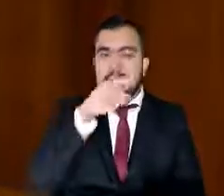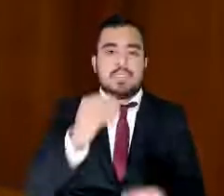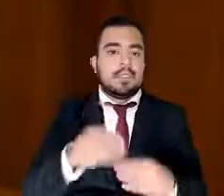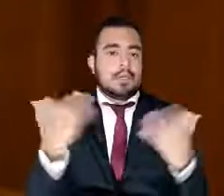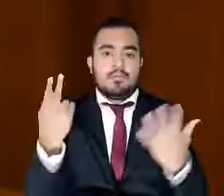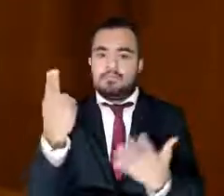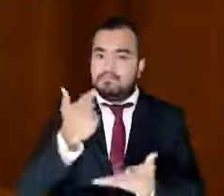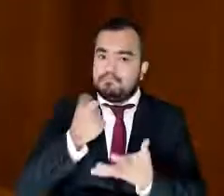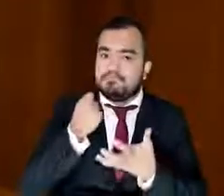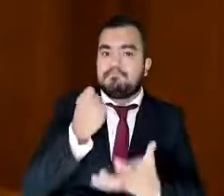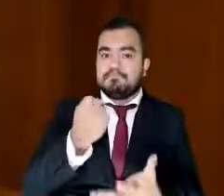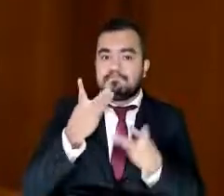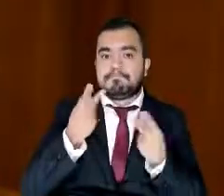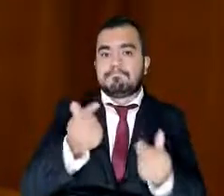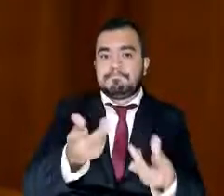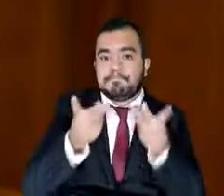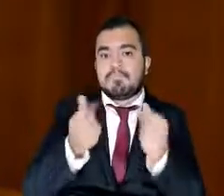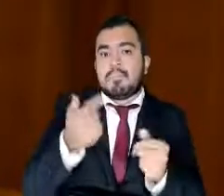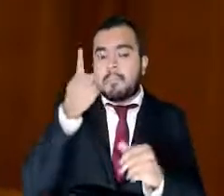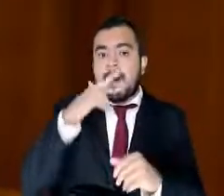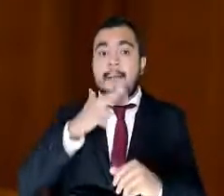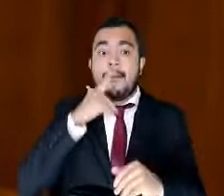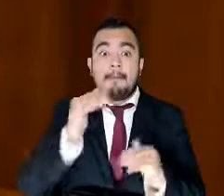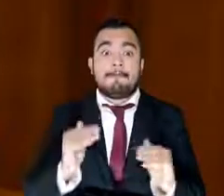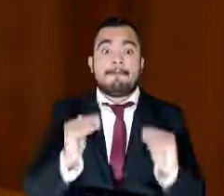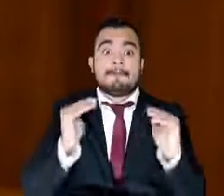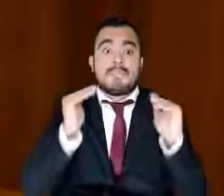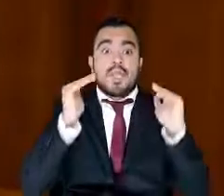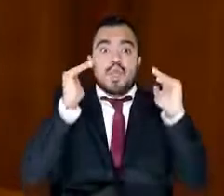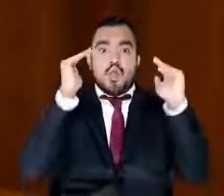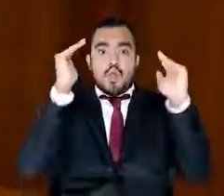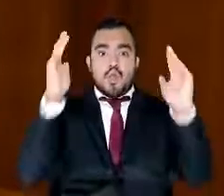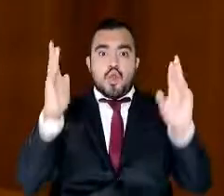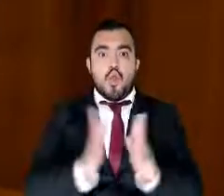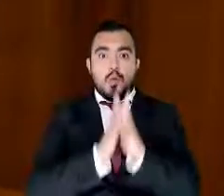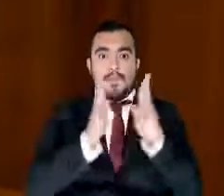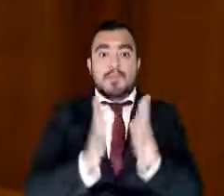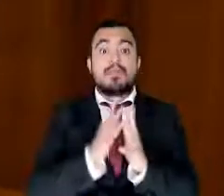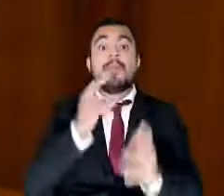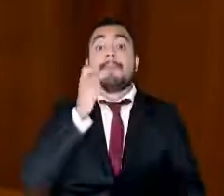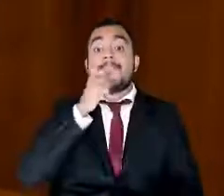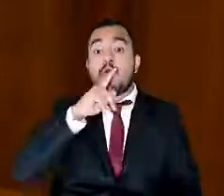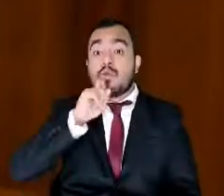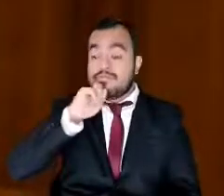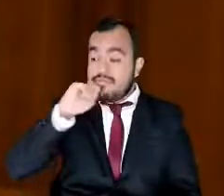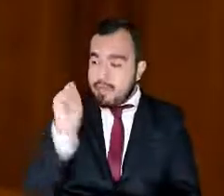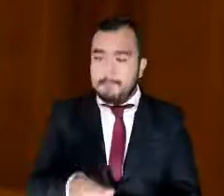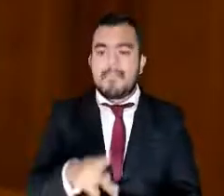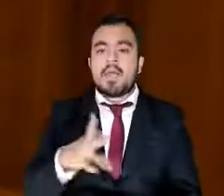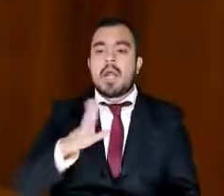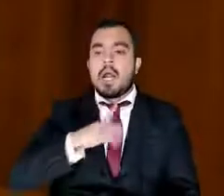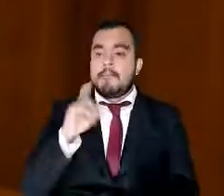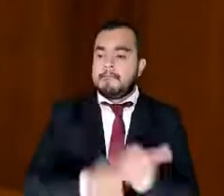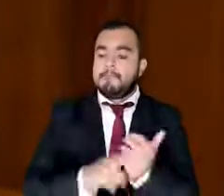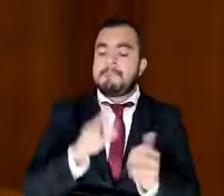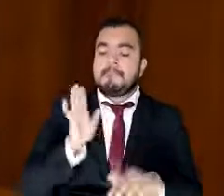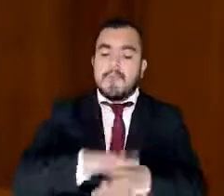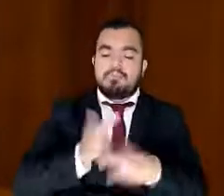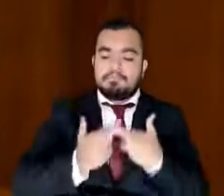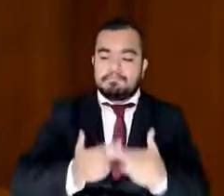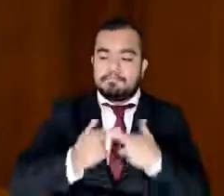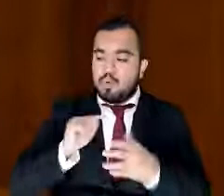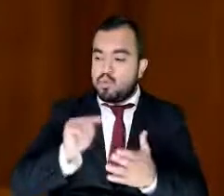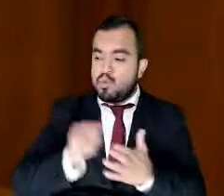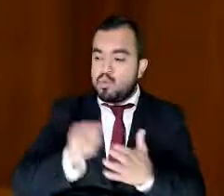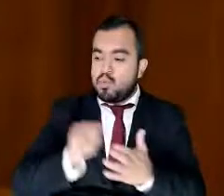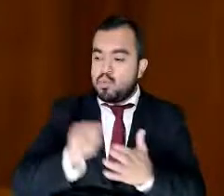este tipo de infraestructura que nos genera mayor competitividad, pero también nos obliga a darle mejor espacios públicos y mayor dignificación